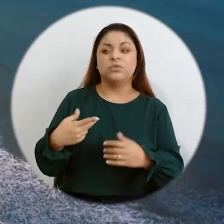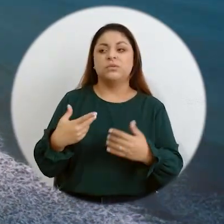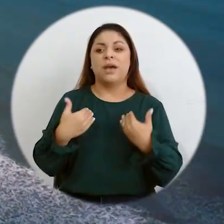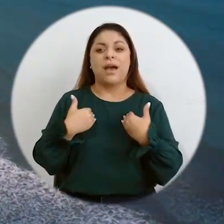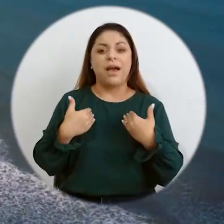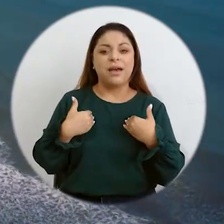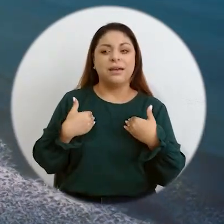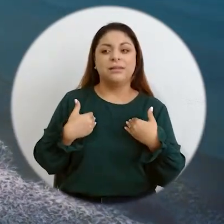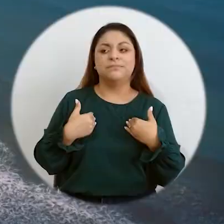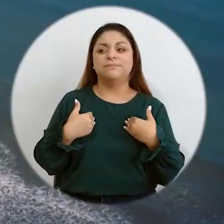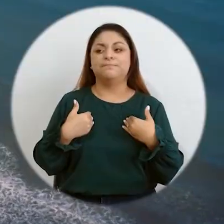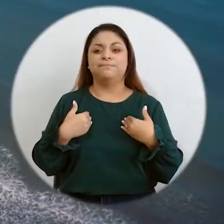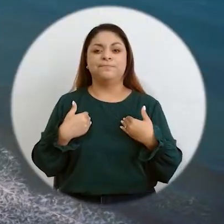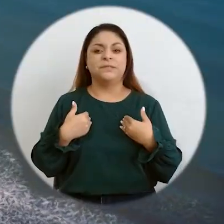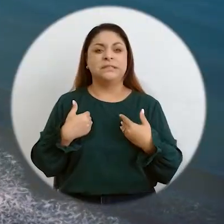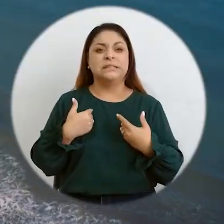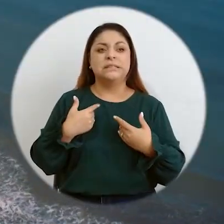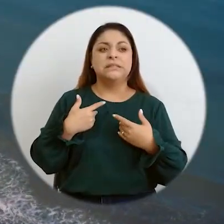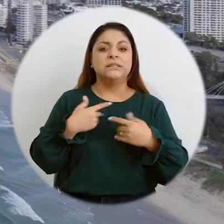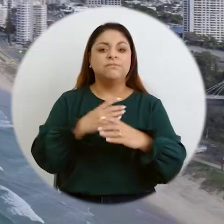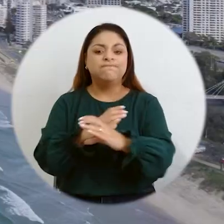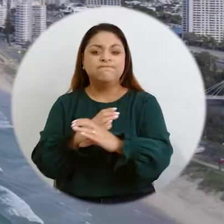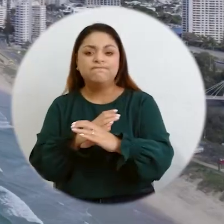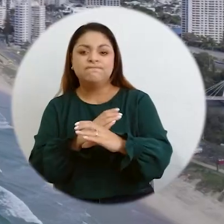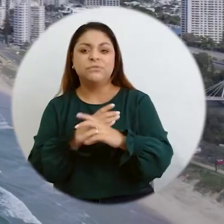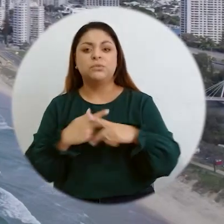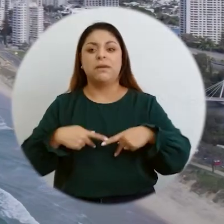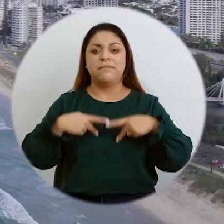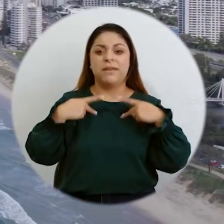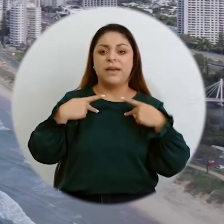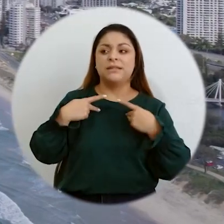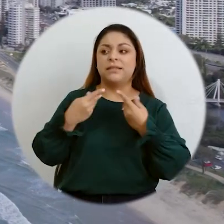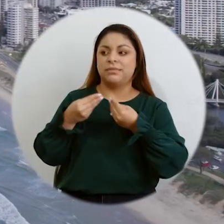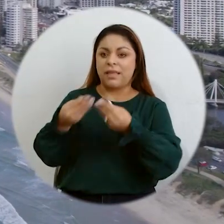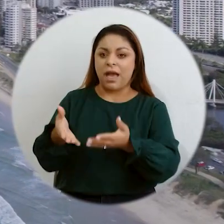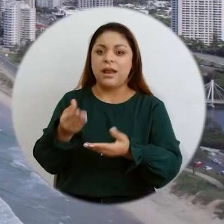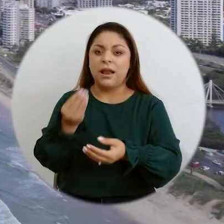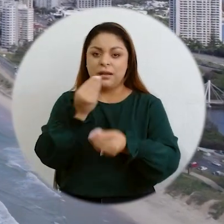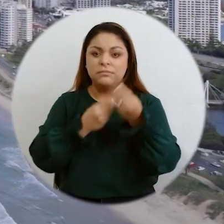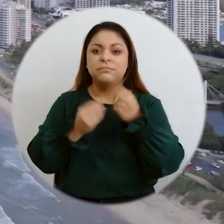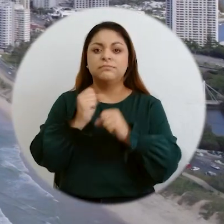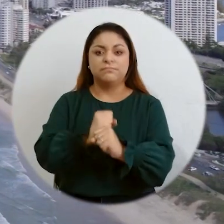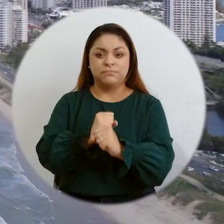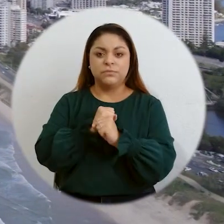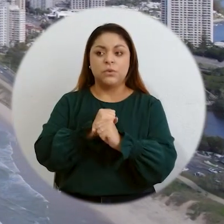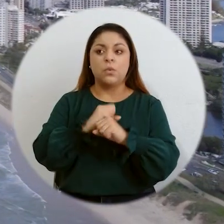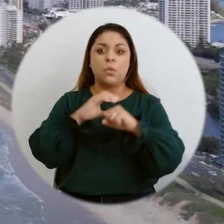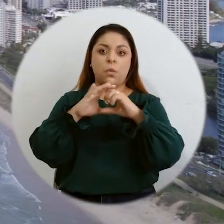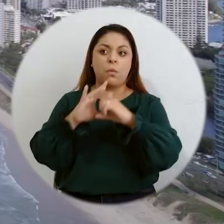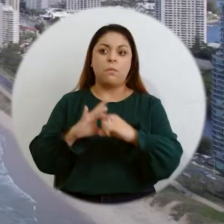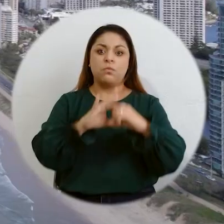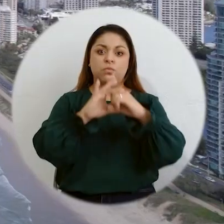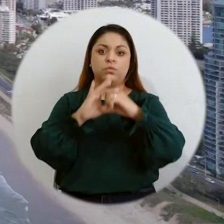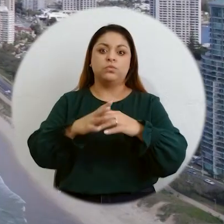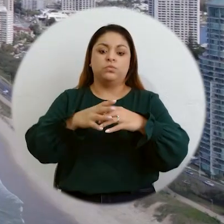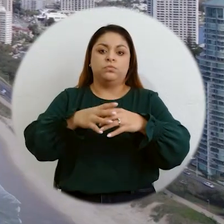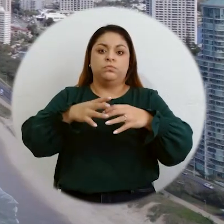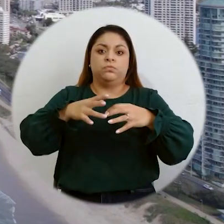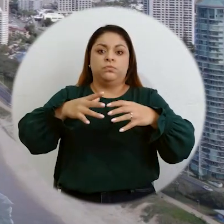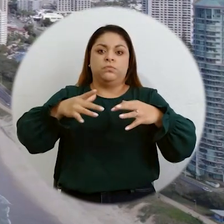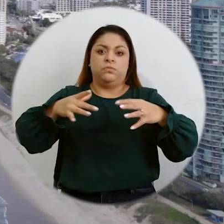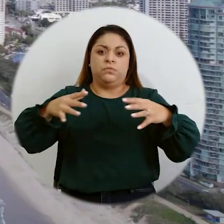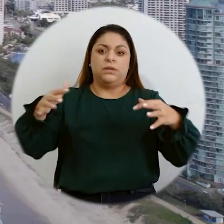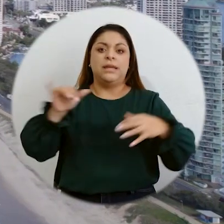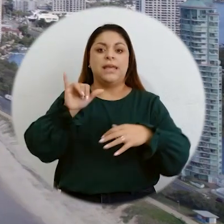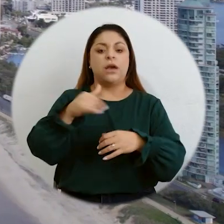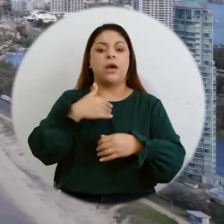estados, garantizar los alimentos, ¿verdad?, de un mundo que crece demográficamente y que eso